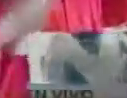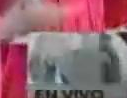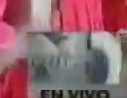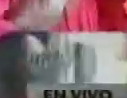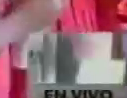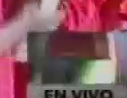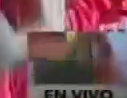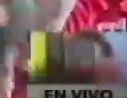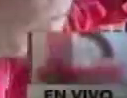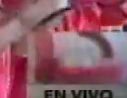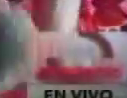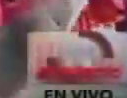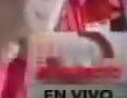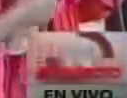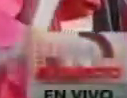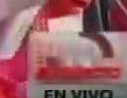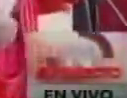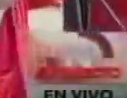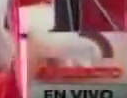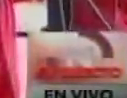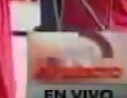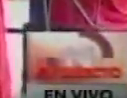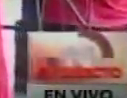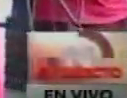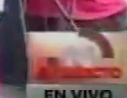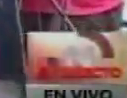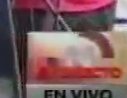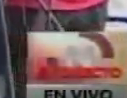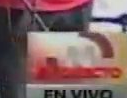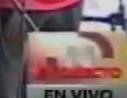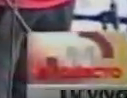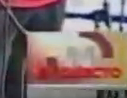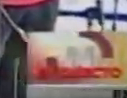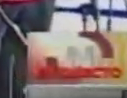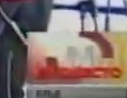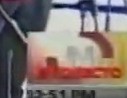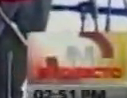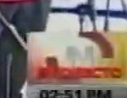papel protagónico y participativo de la clase social trabajadora.